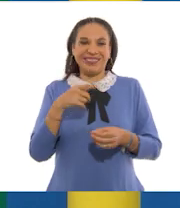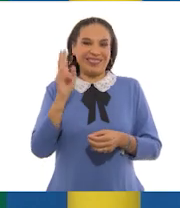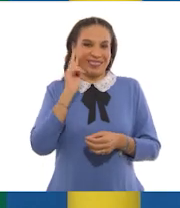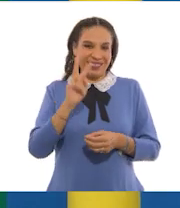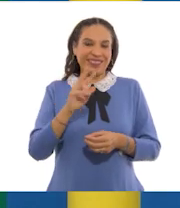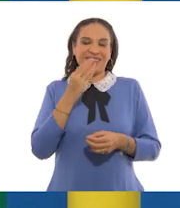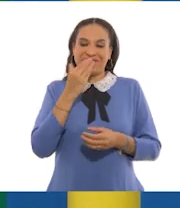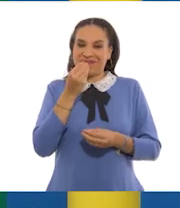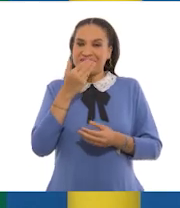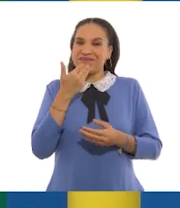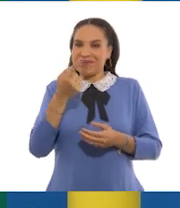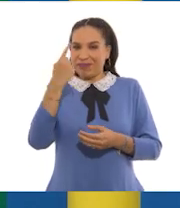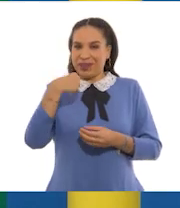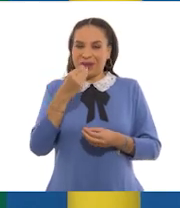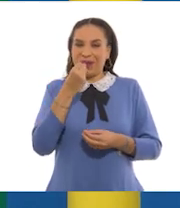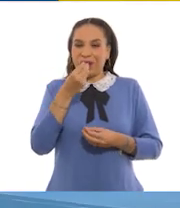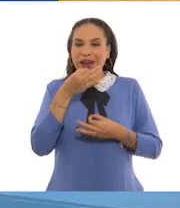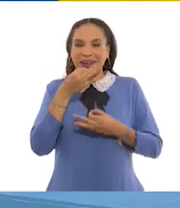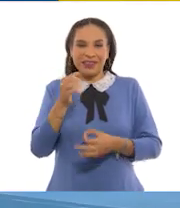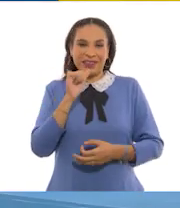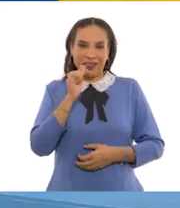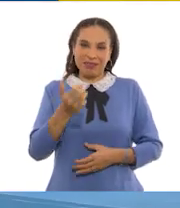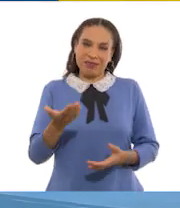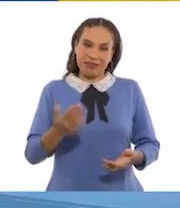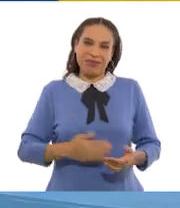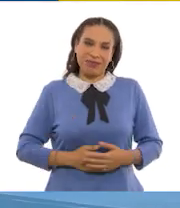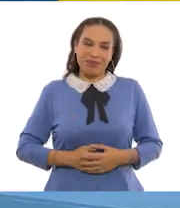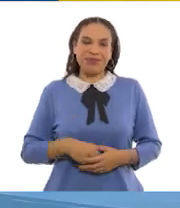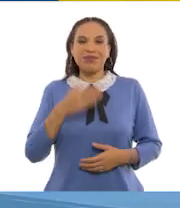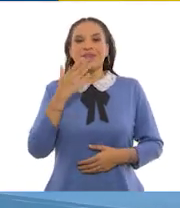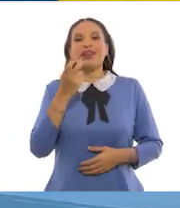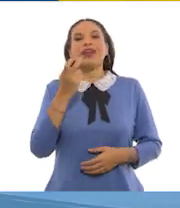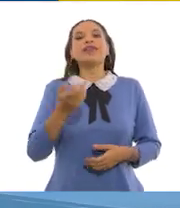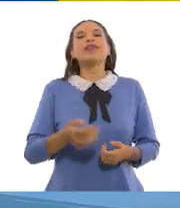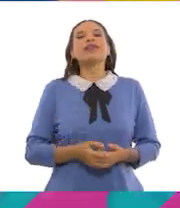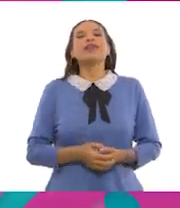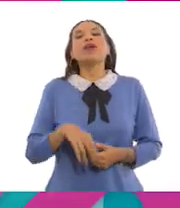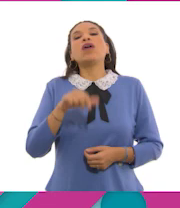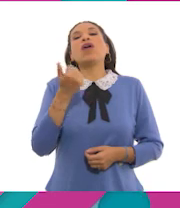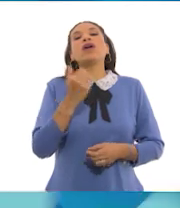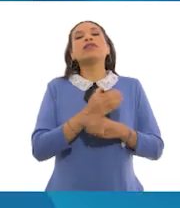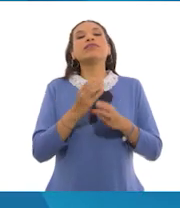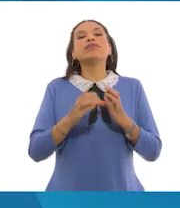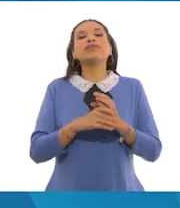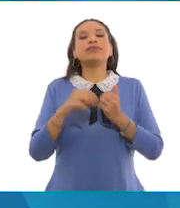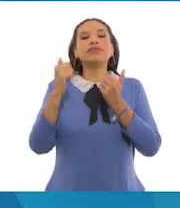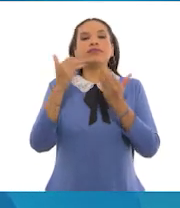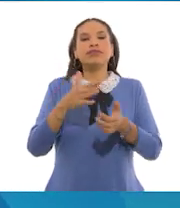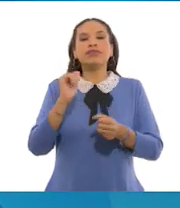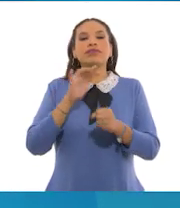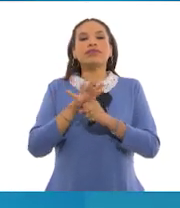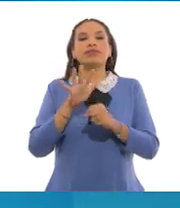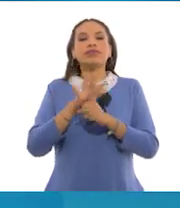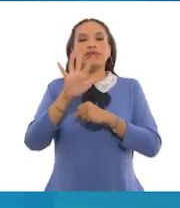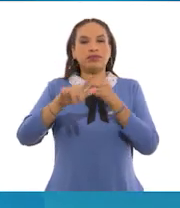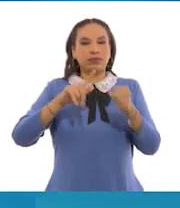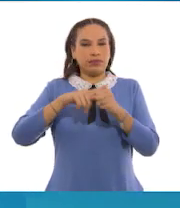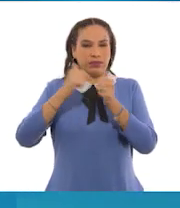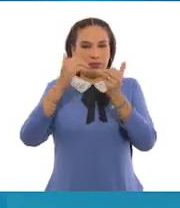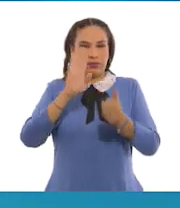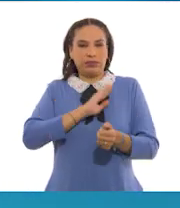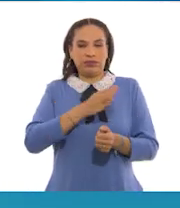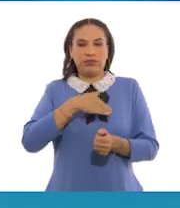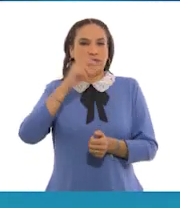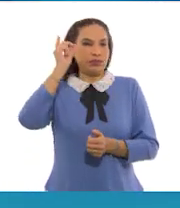que venir bien comido para no morirme del antojo, maestro. Harías muy bien, Juan Carlos. Otro animal que trajeron los españoles fue el caballo, que no